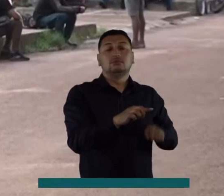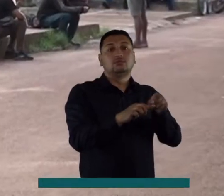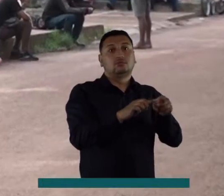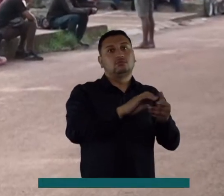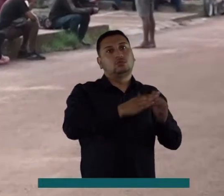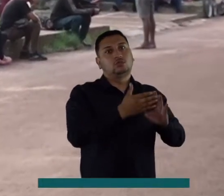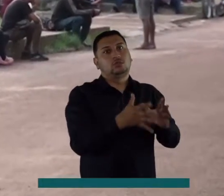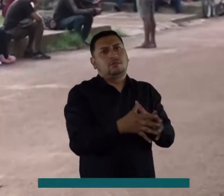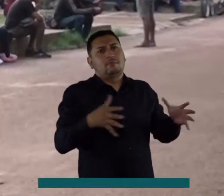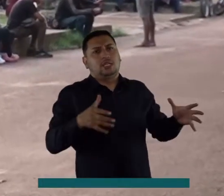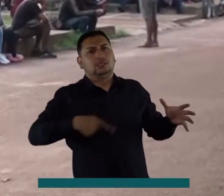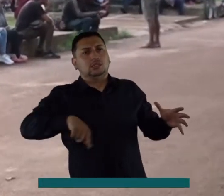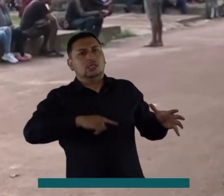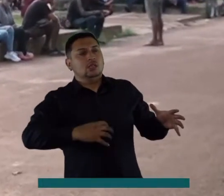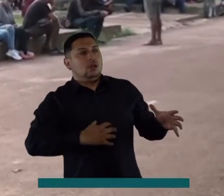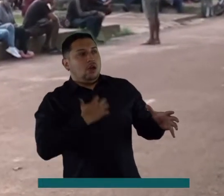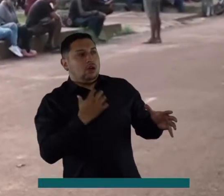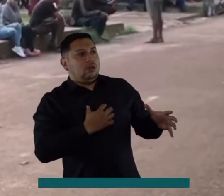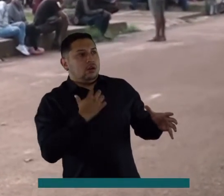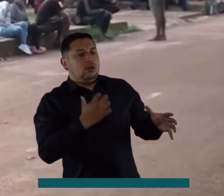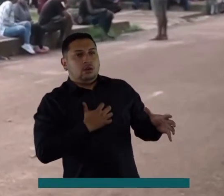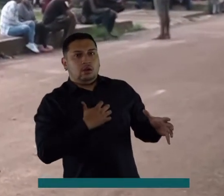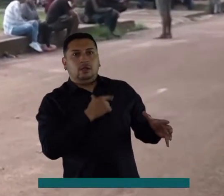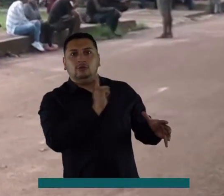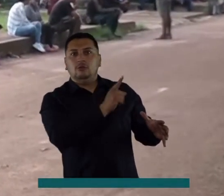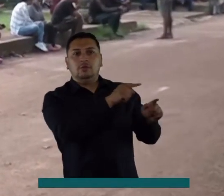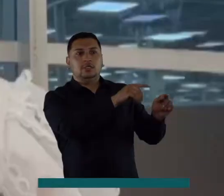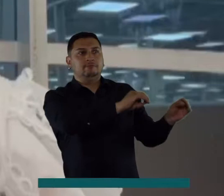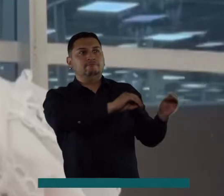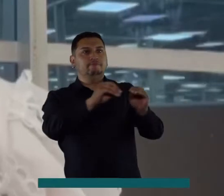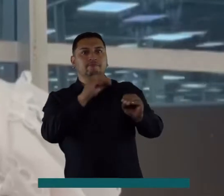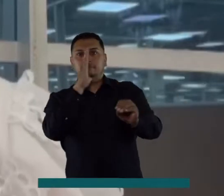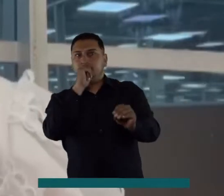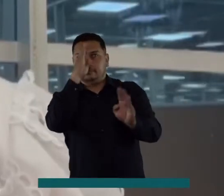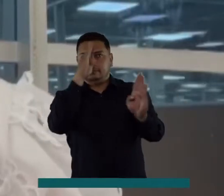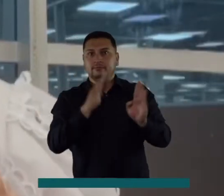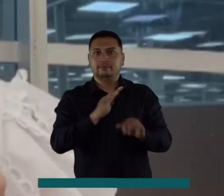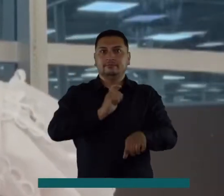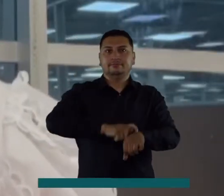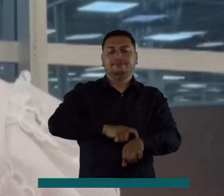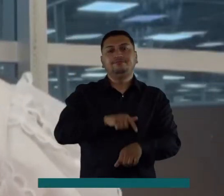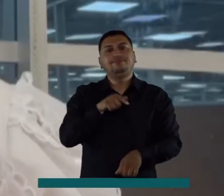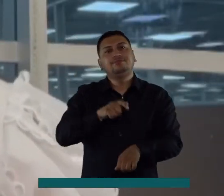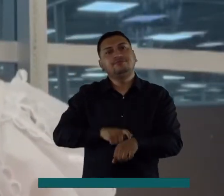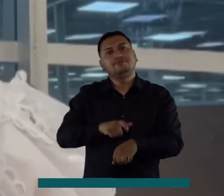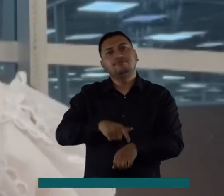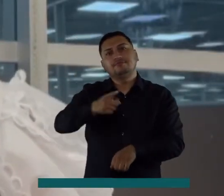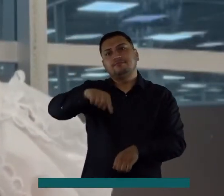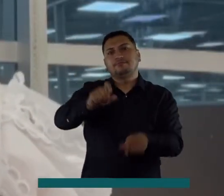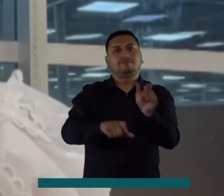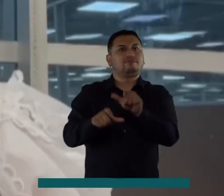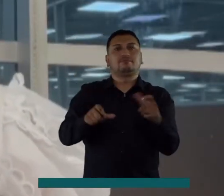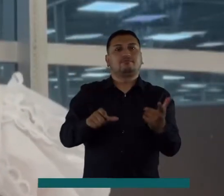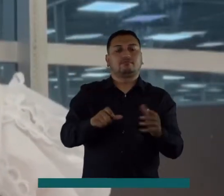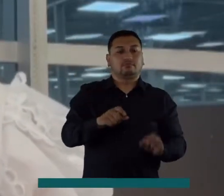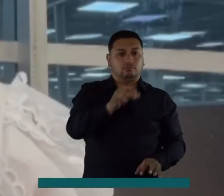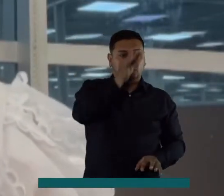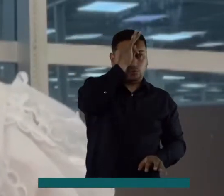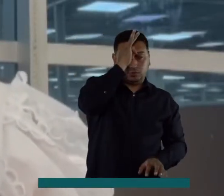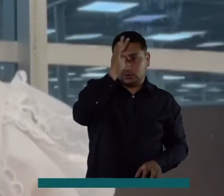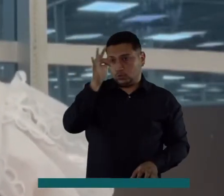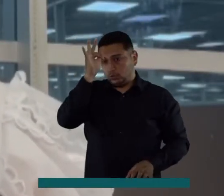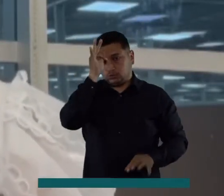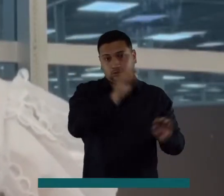de usuarios se quejan los puntos de atención, principalmente los traslados. Los tiempos de traslado de los usuarios intrahospitalarios